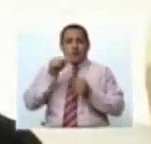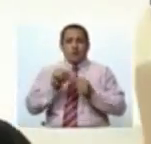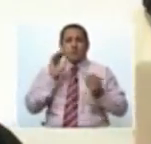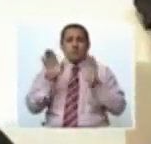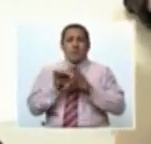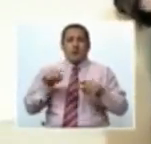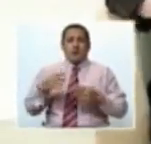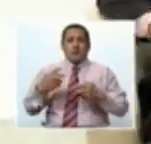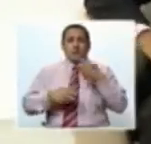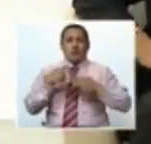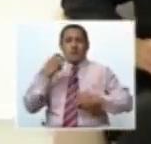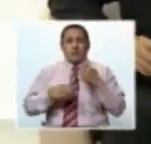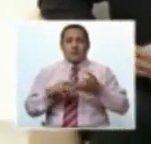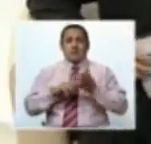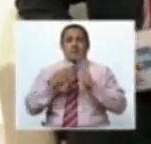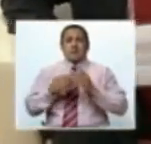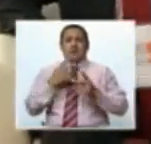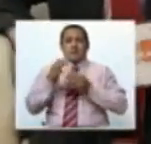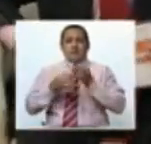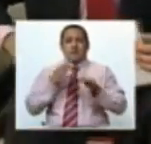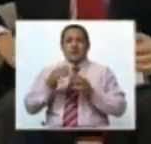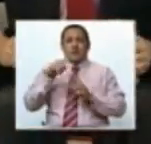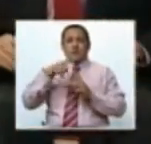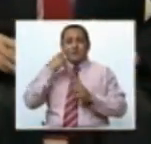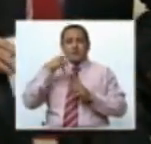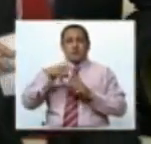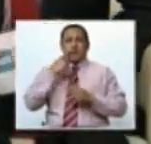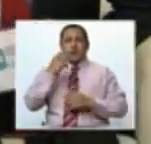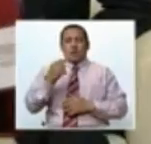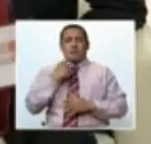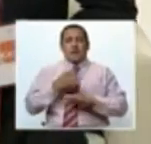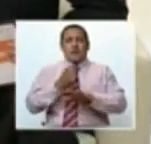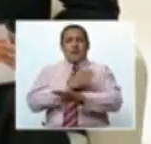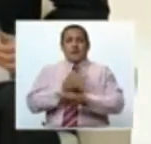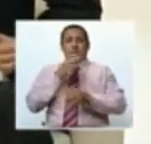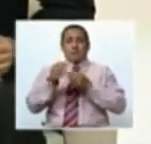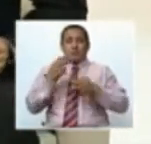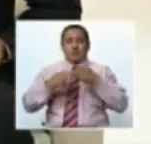ahí está la madre del cordero, ¿no? Como diría Tito Fernández, el poeta chileno.